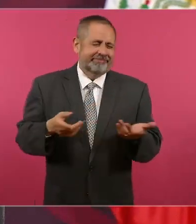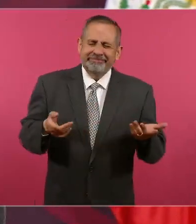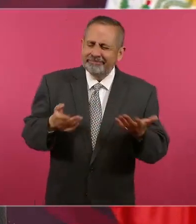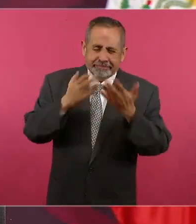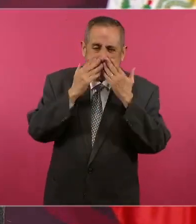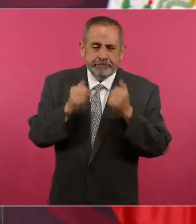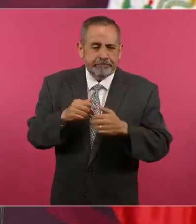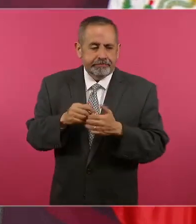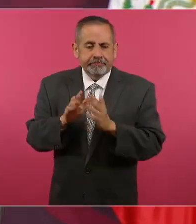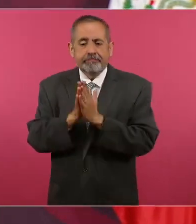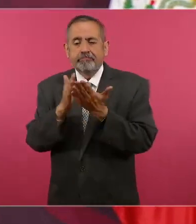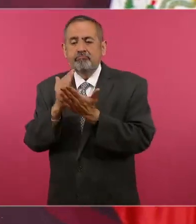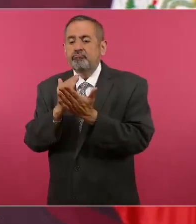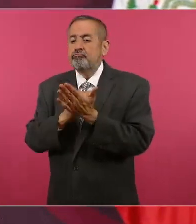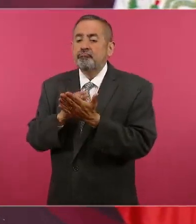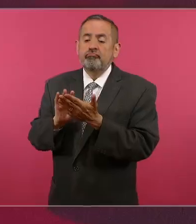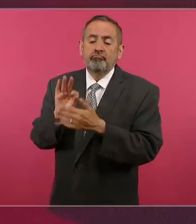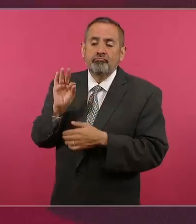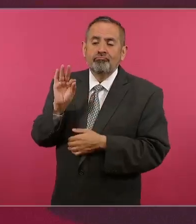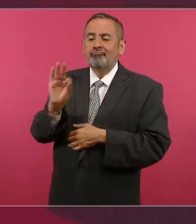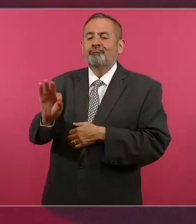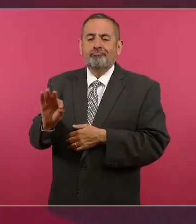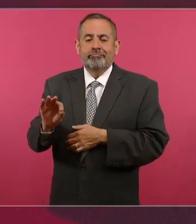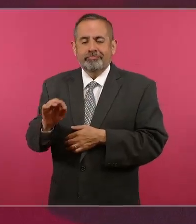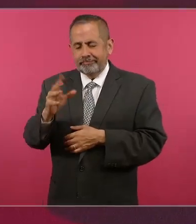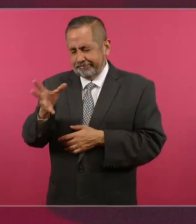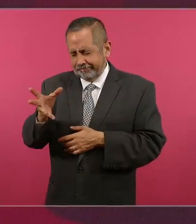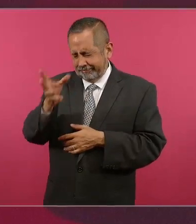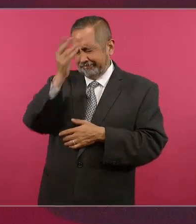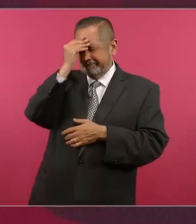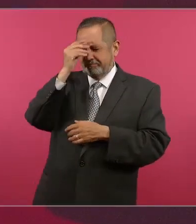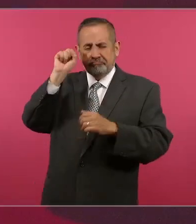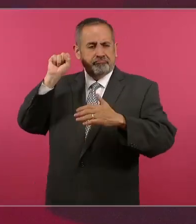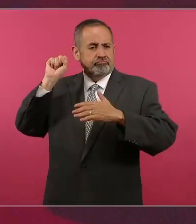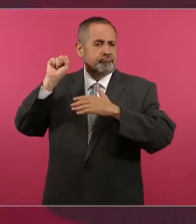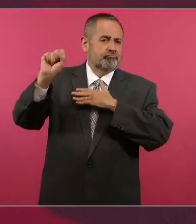de que se quiere inyectar el comunismo